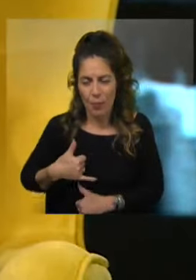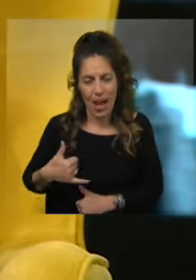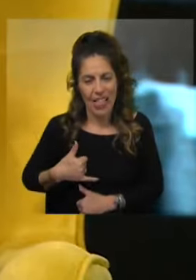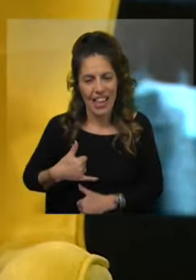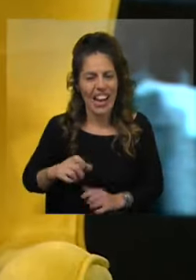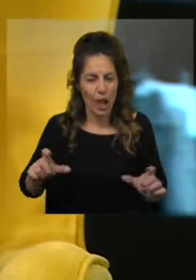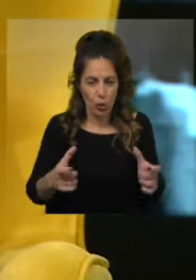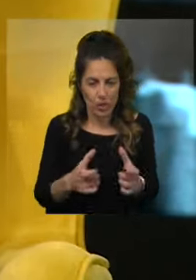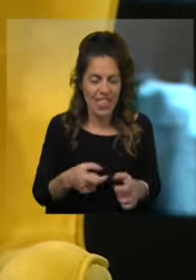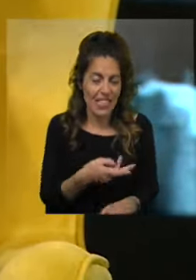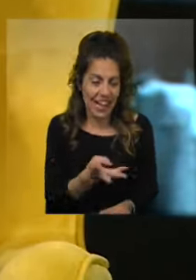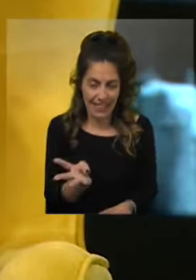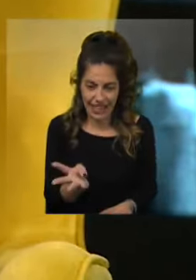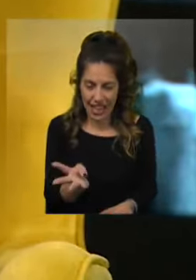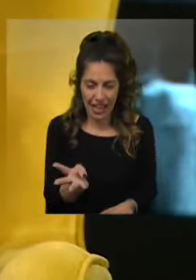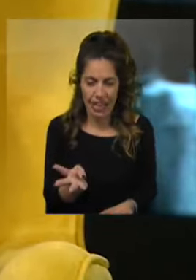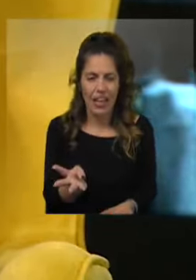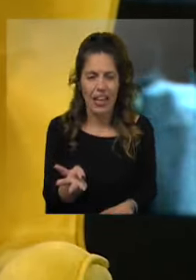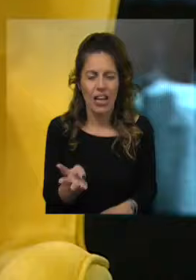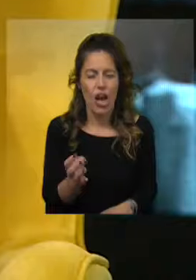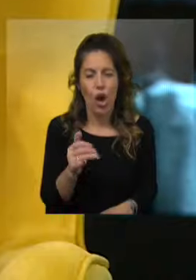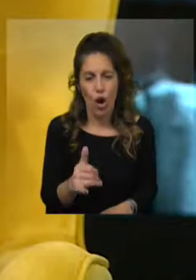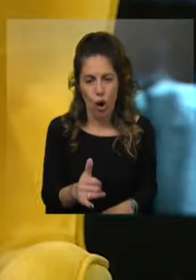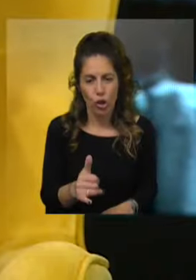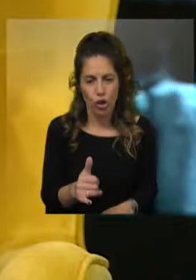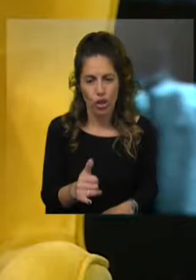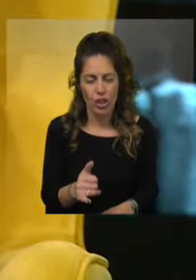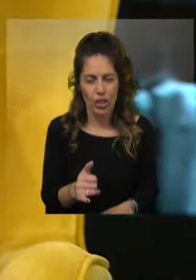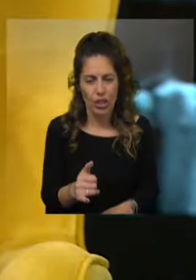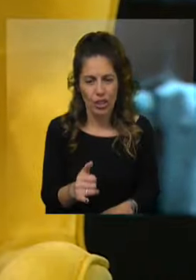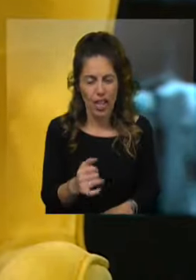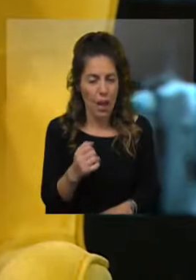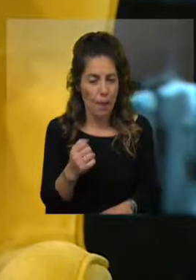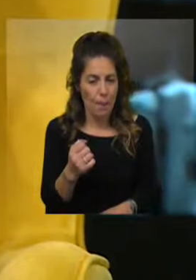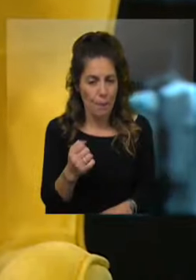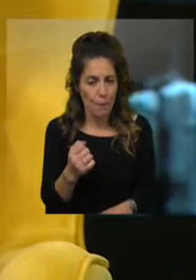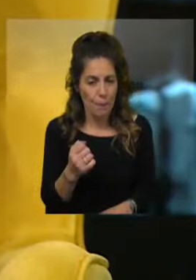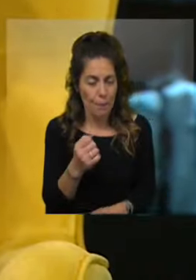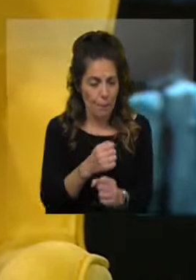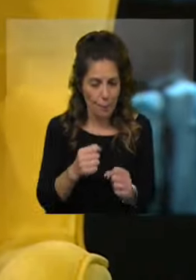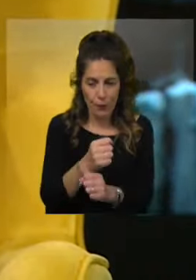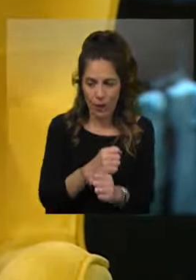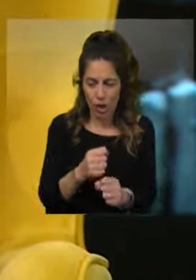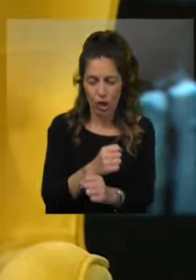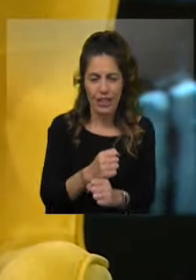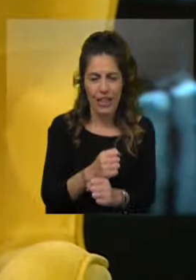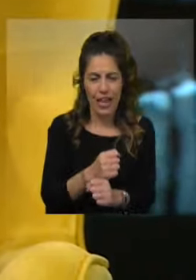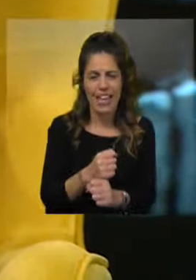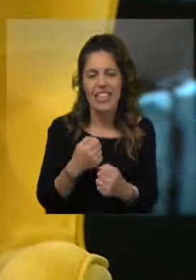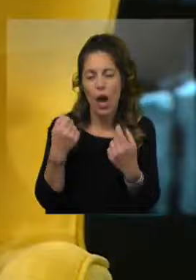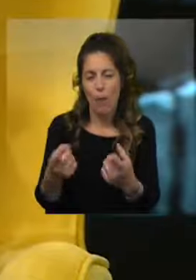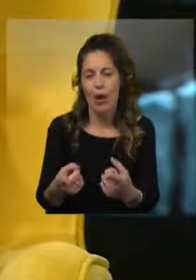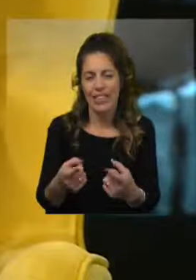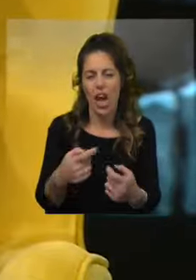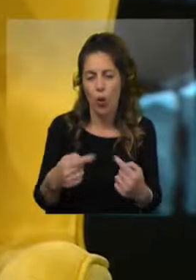reducidas en cantidad y con con gran imp impronta Perdón tecnológica y que apueste a un